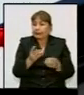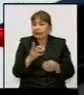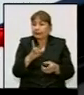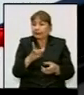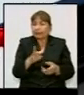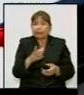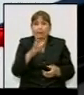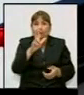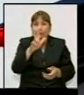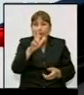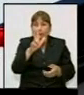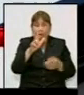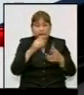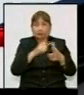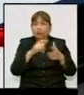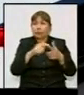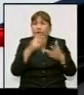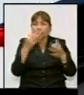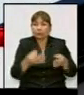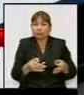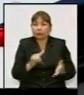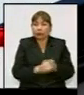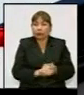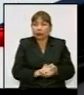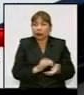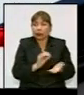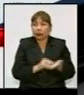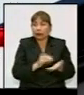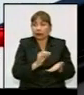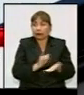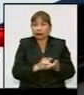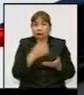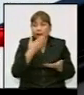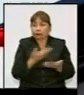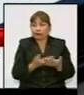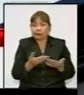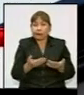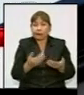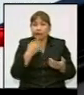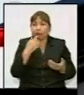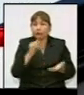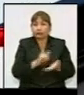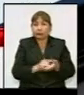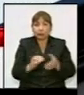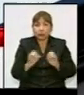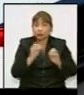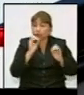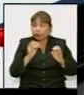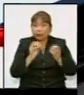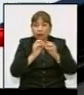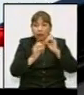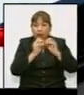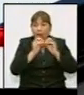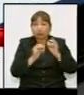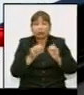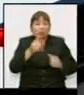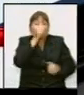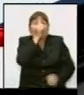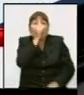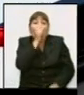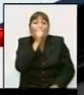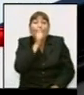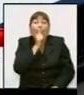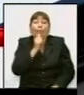En tres pilares importantes. Una parte de infraestructura, ¿no? Que es un pilar de infraestructura por el cual se soporta todo